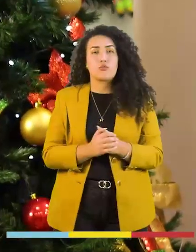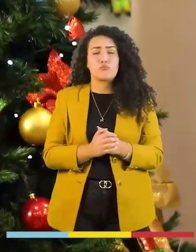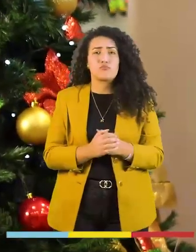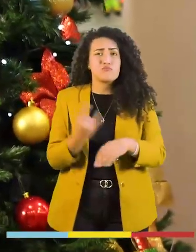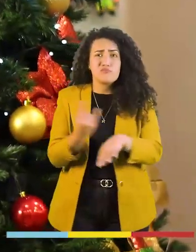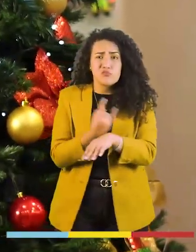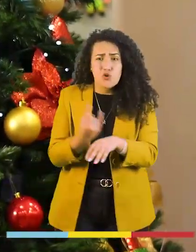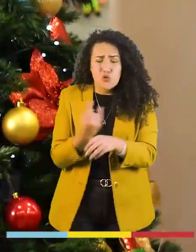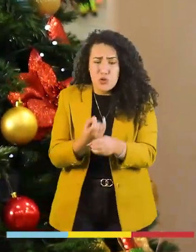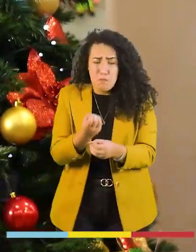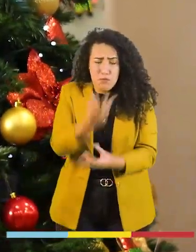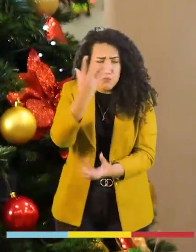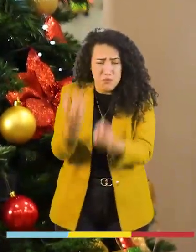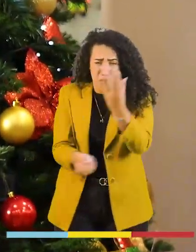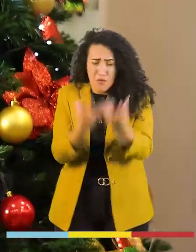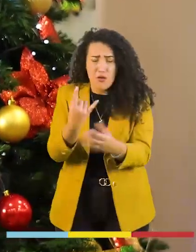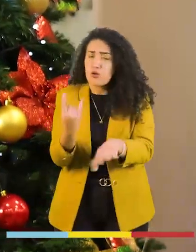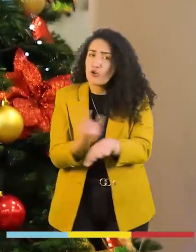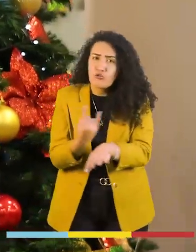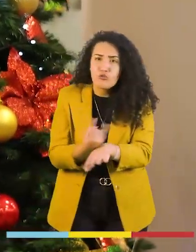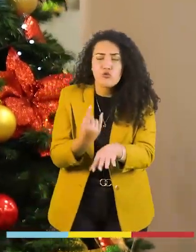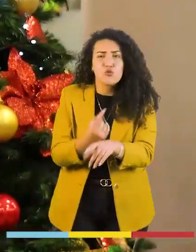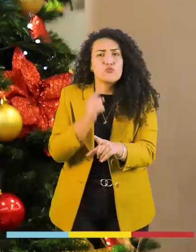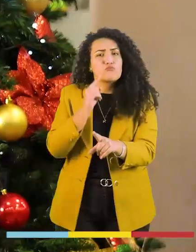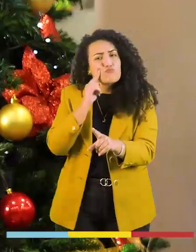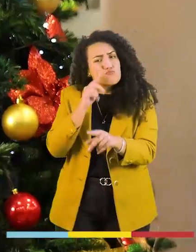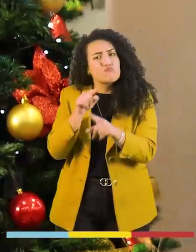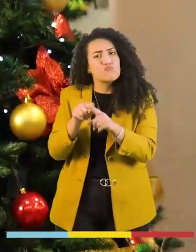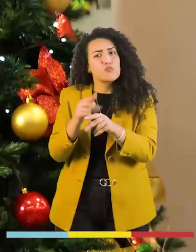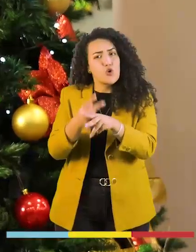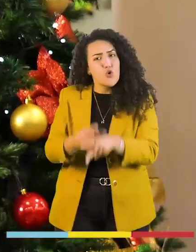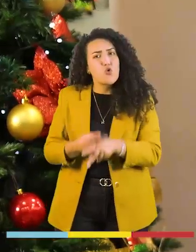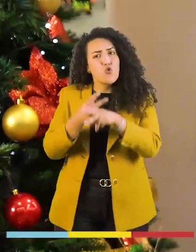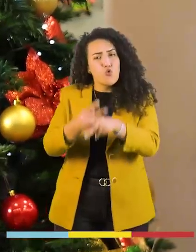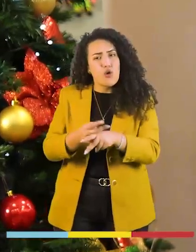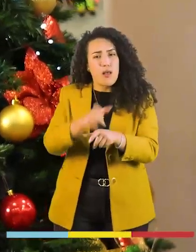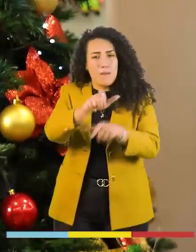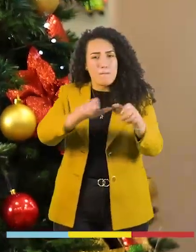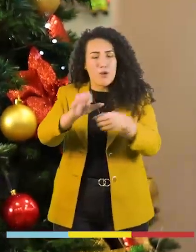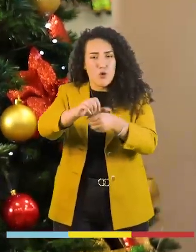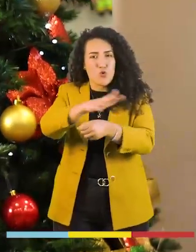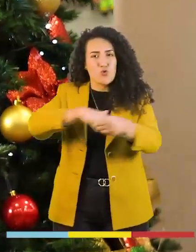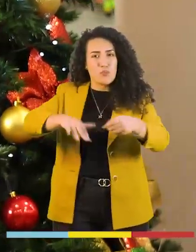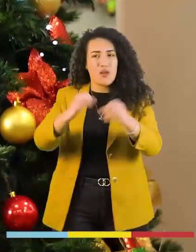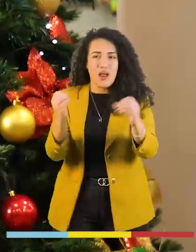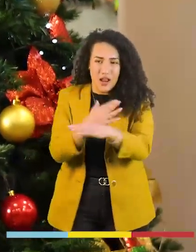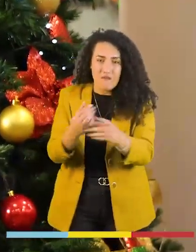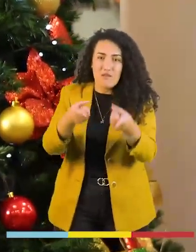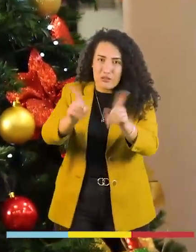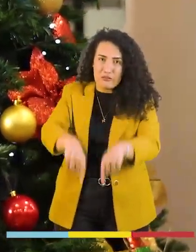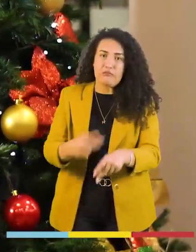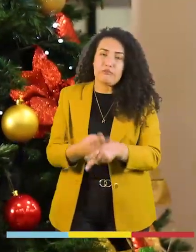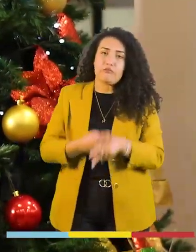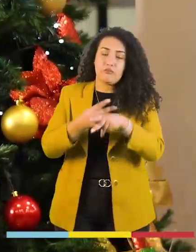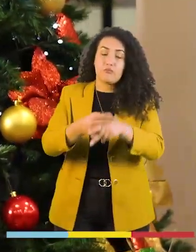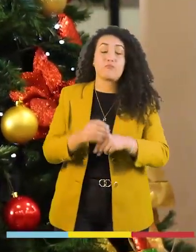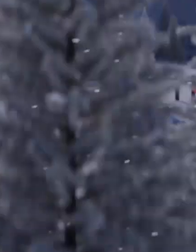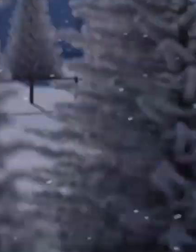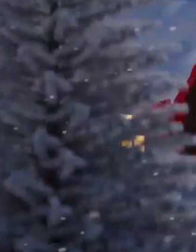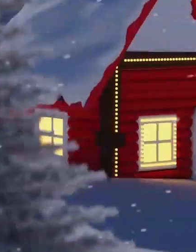de alcohol y buscando estrategias de seguridad para implementar dentro de los hogares cundinamarqueses y en las vías.